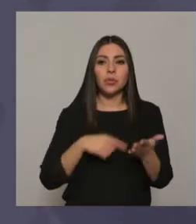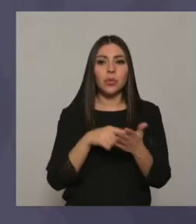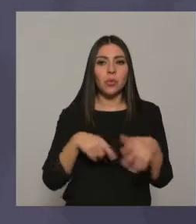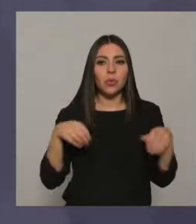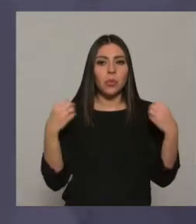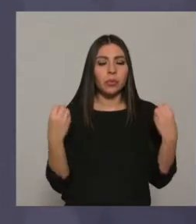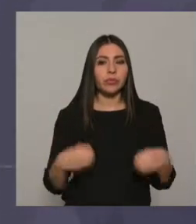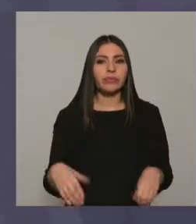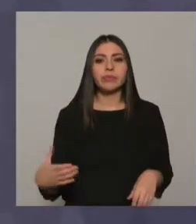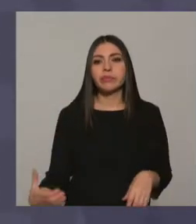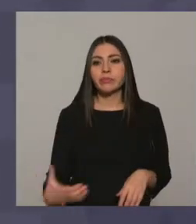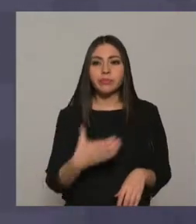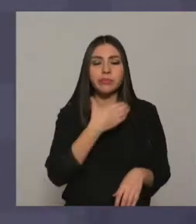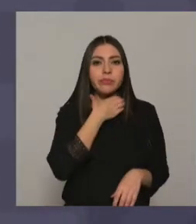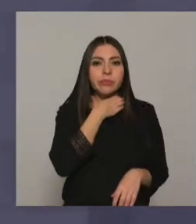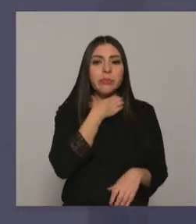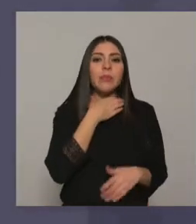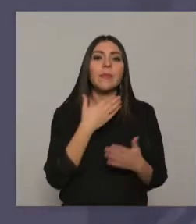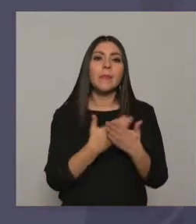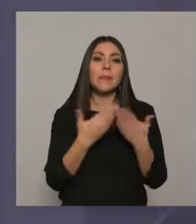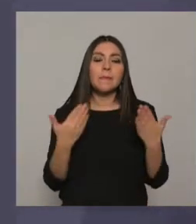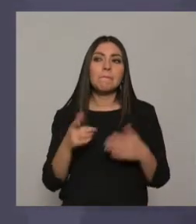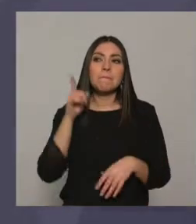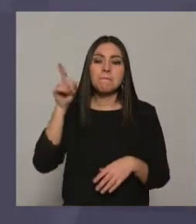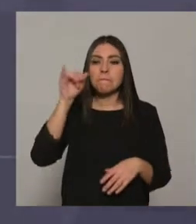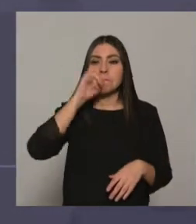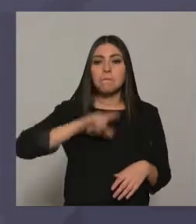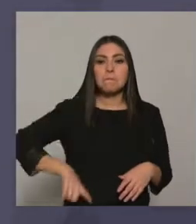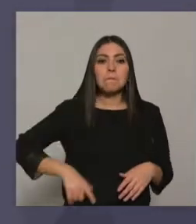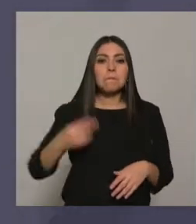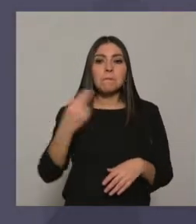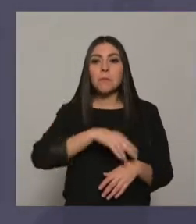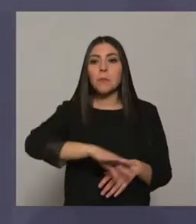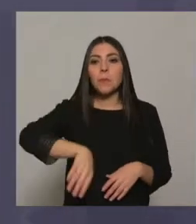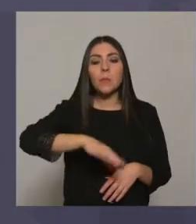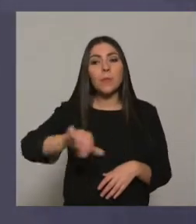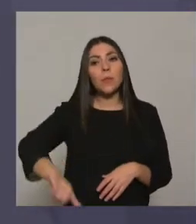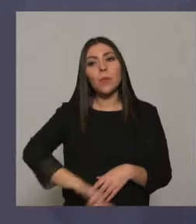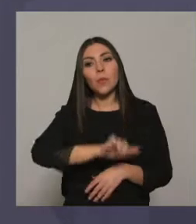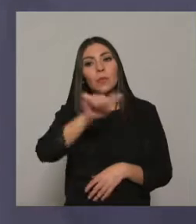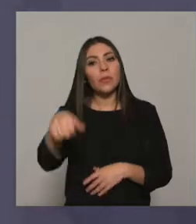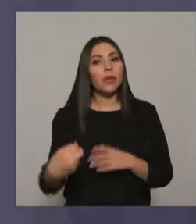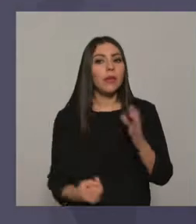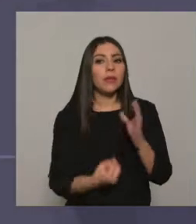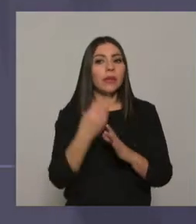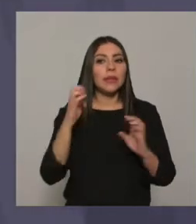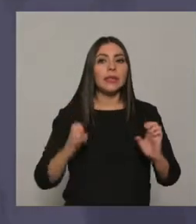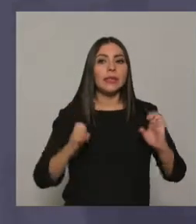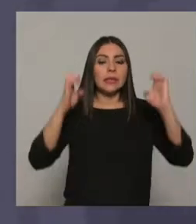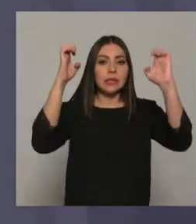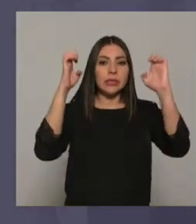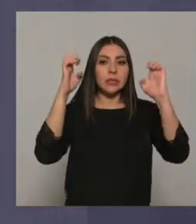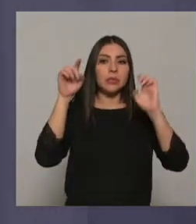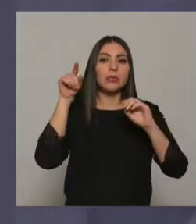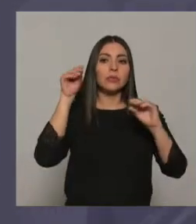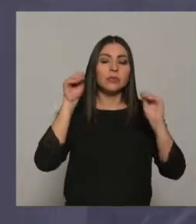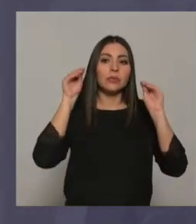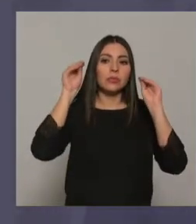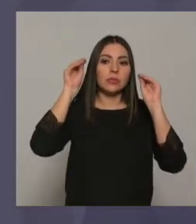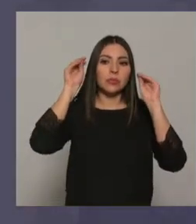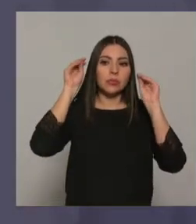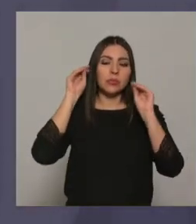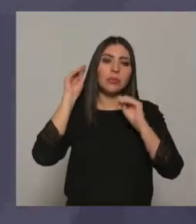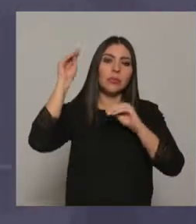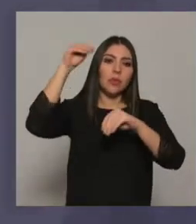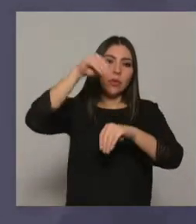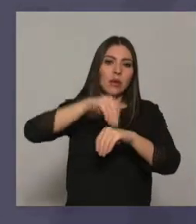está en proyecto de la Jefatura de Gobierno establecer un nuevo edificio para recibir libros. Estamos hablando,